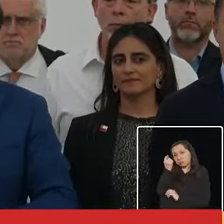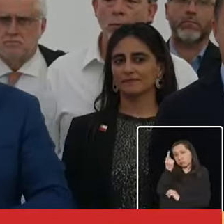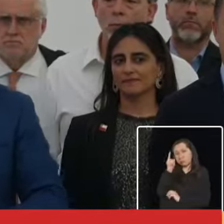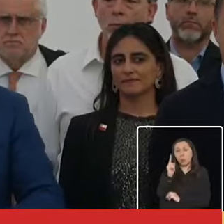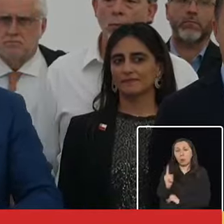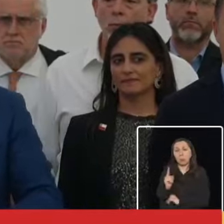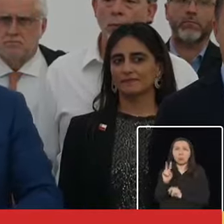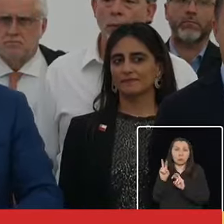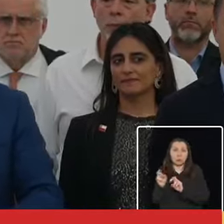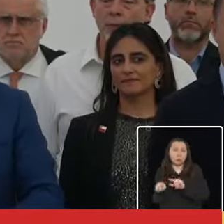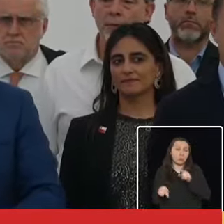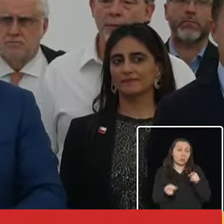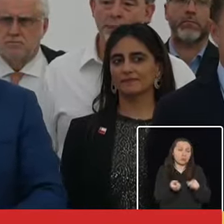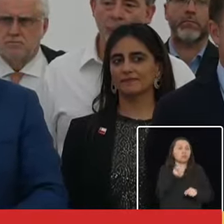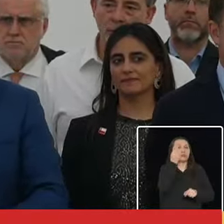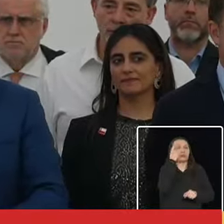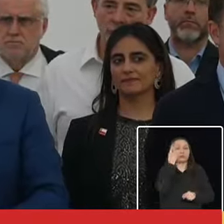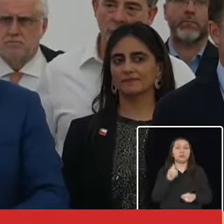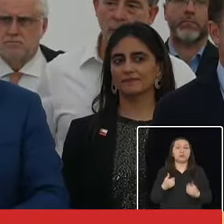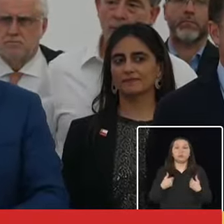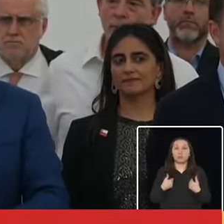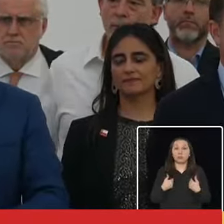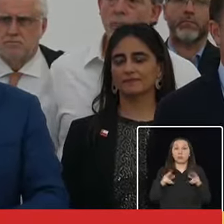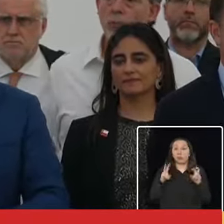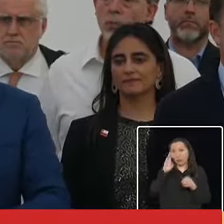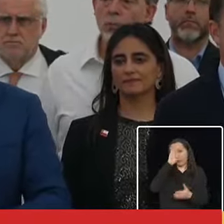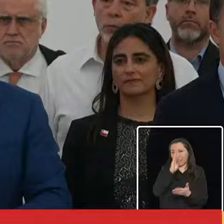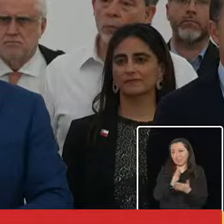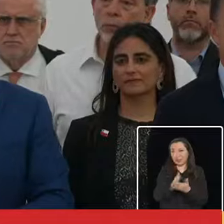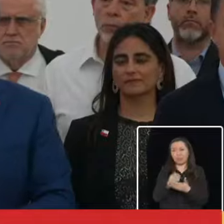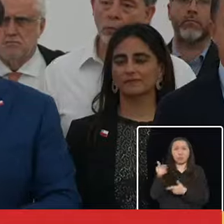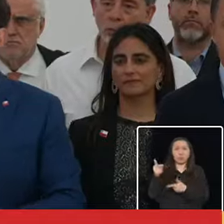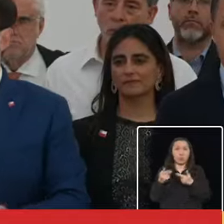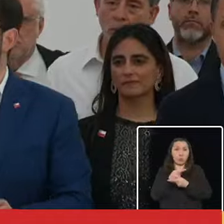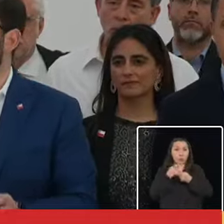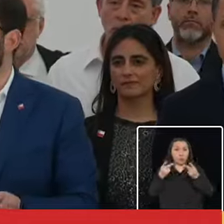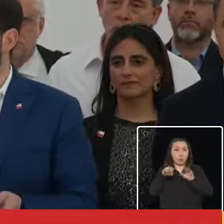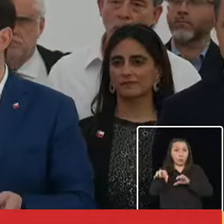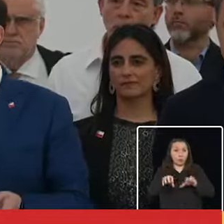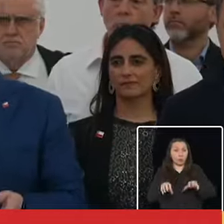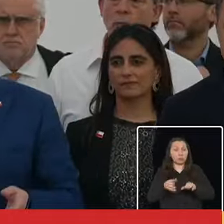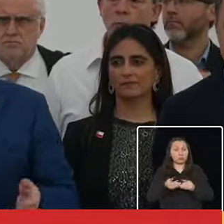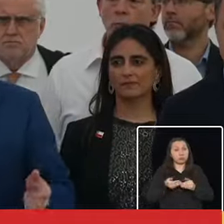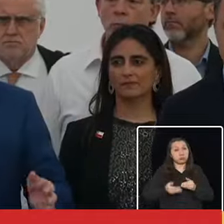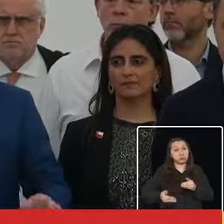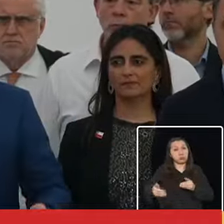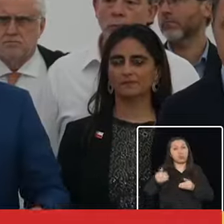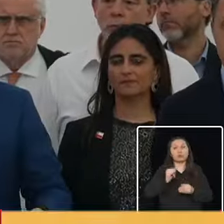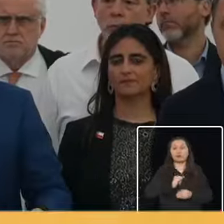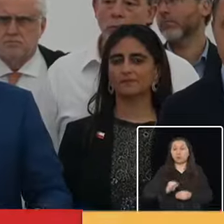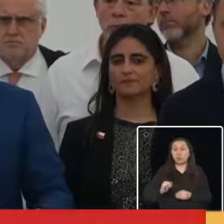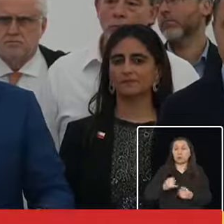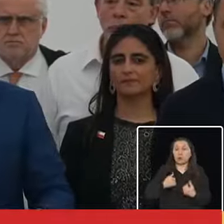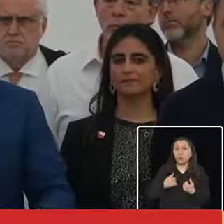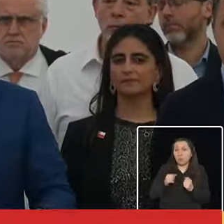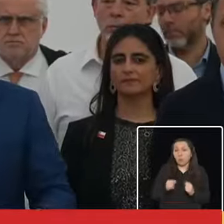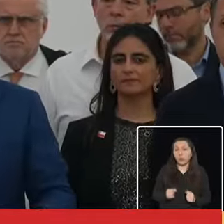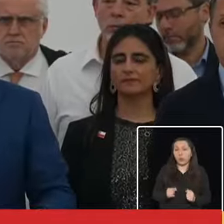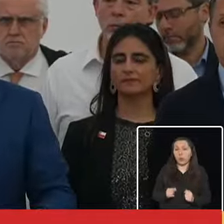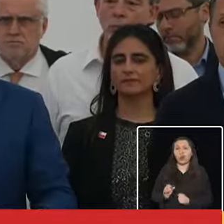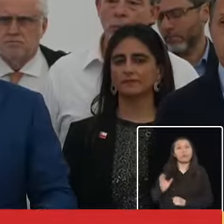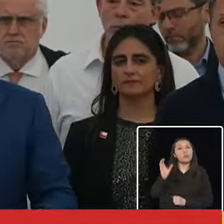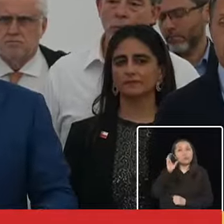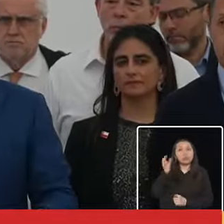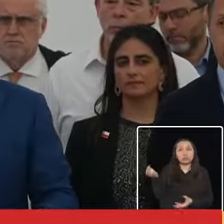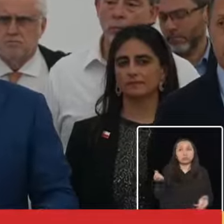una gira, por eso está acompañado de quienes ven ustedes en pantalla, entre ellos el canciller de la República, y se hace eco de la